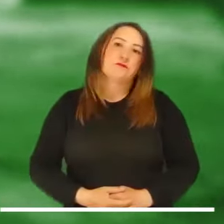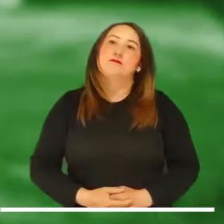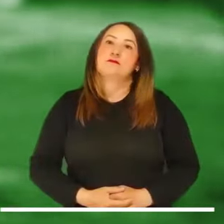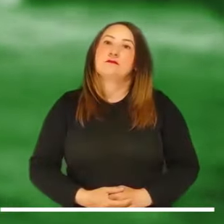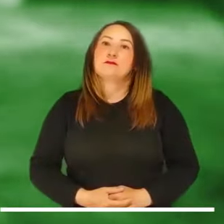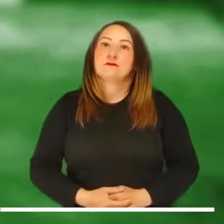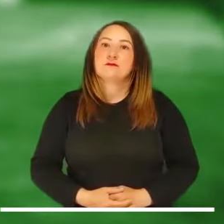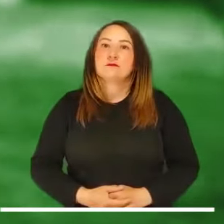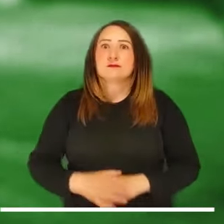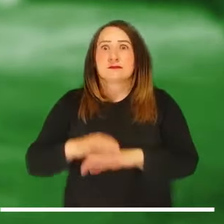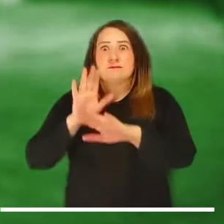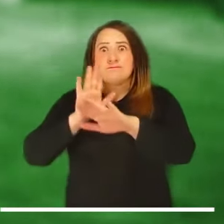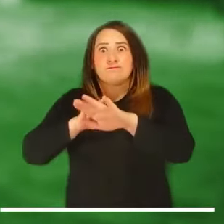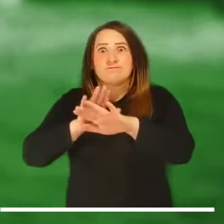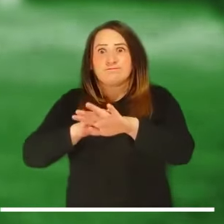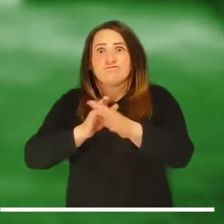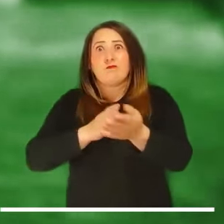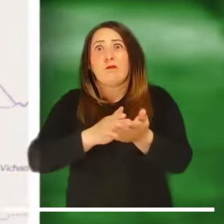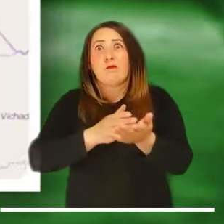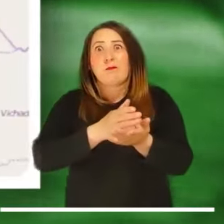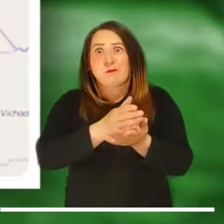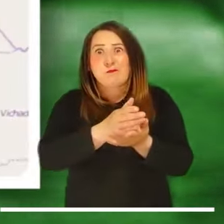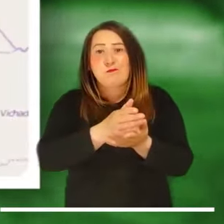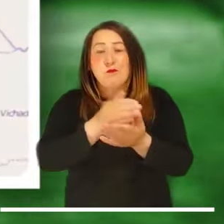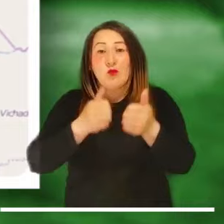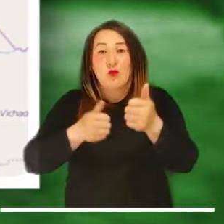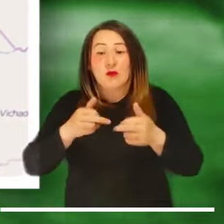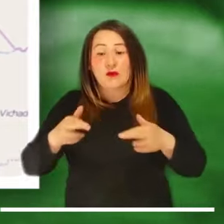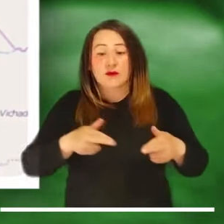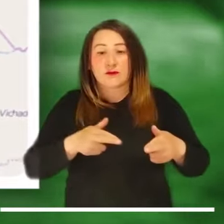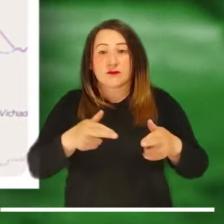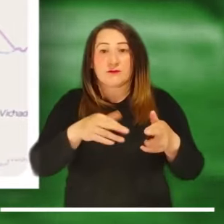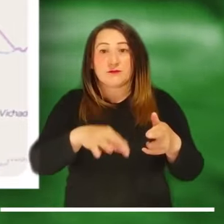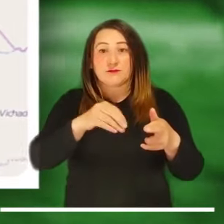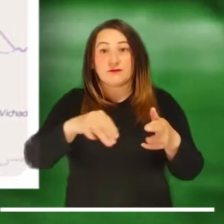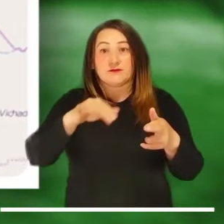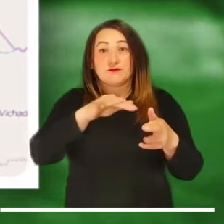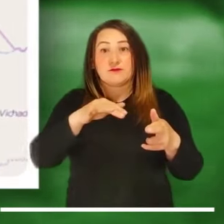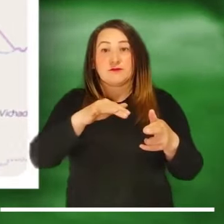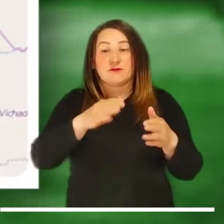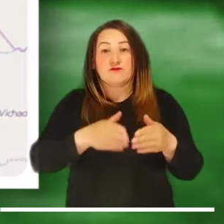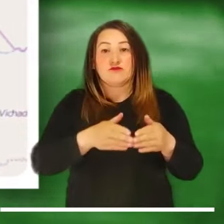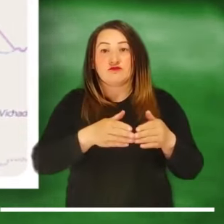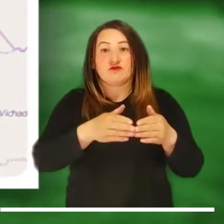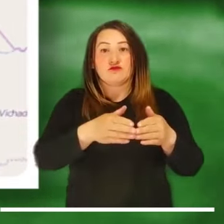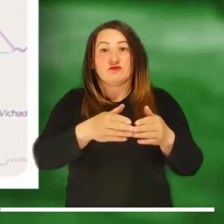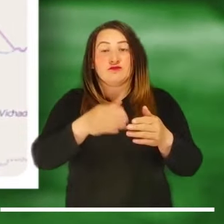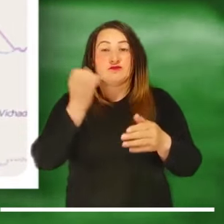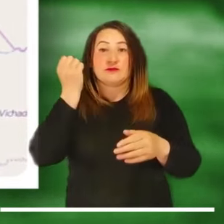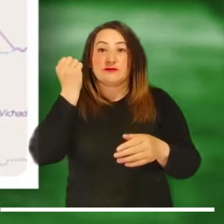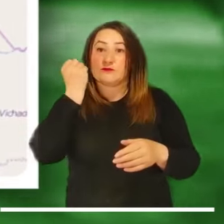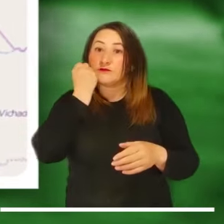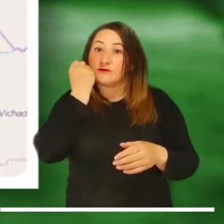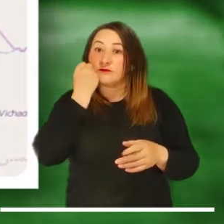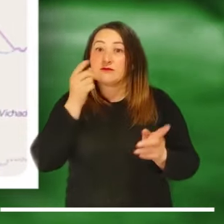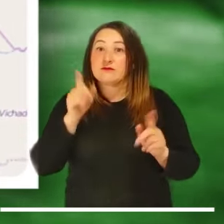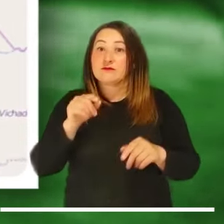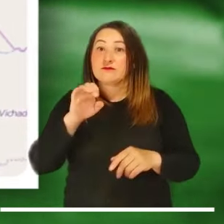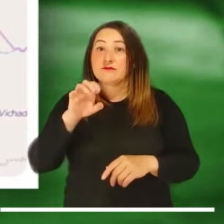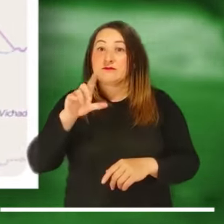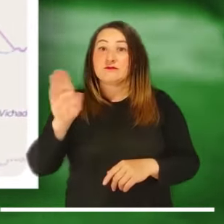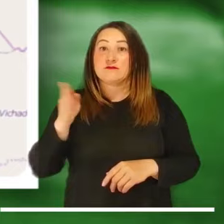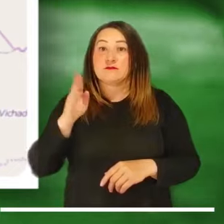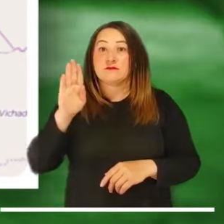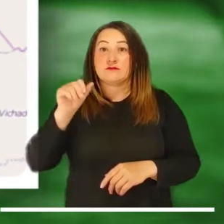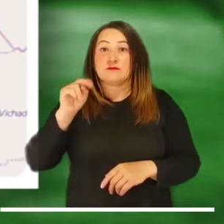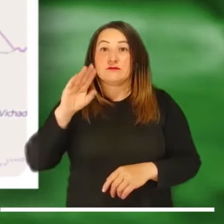más relevantes de la mañana. Persiste la alerta por restricciones en la navegabilidad del río Magdalena a la